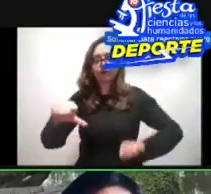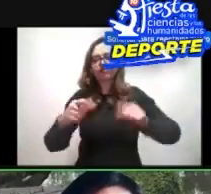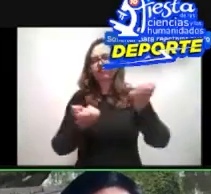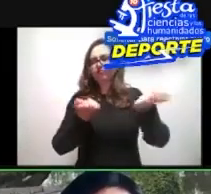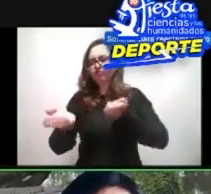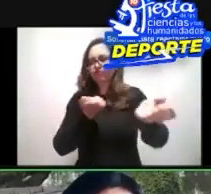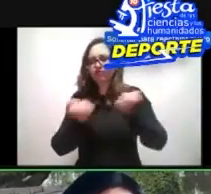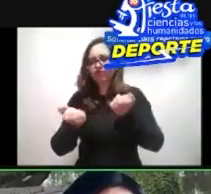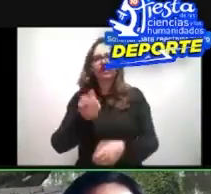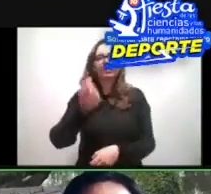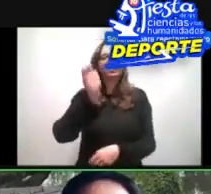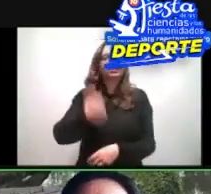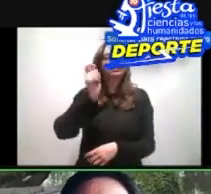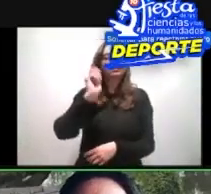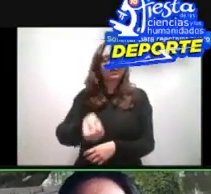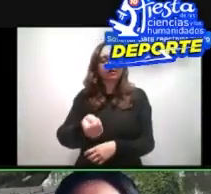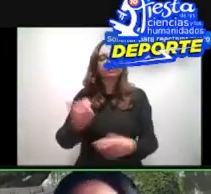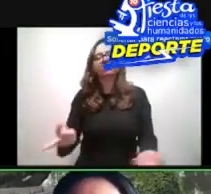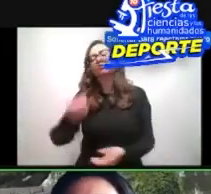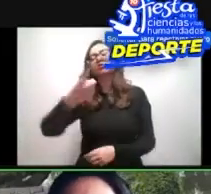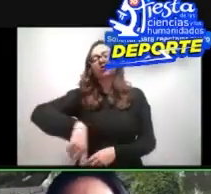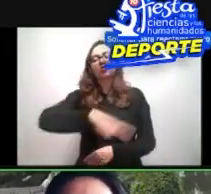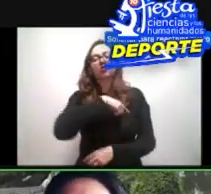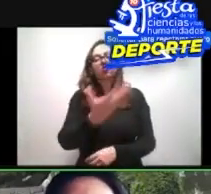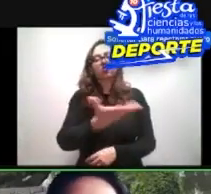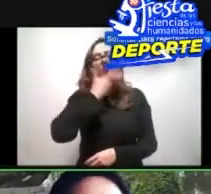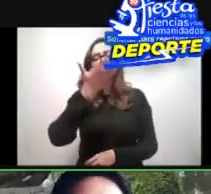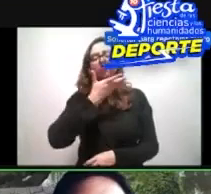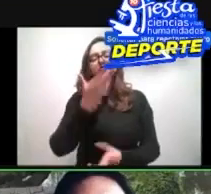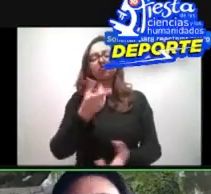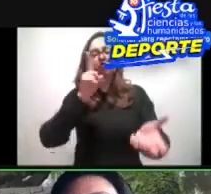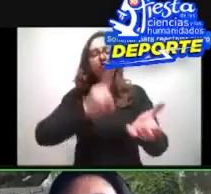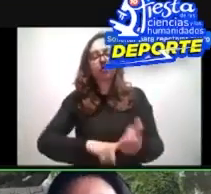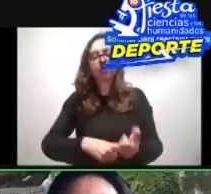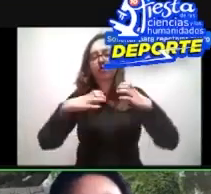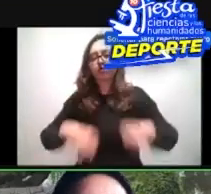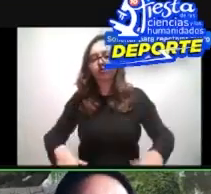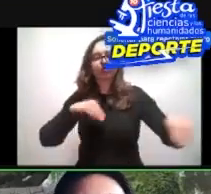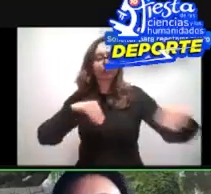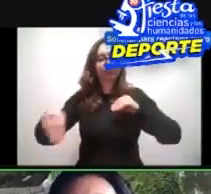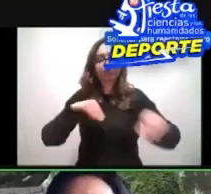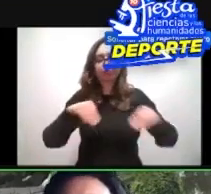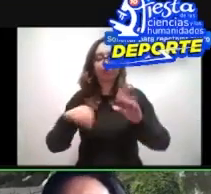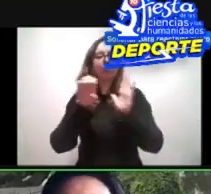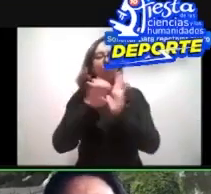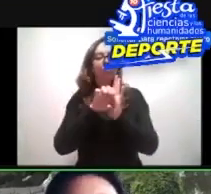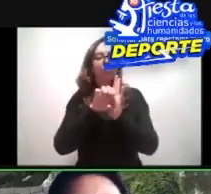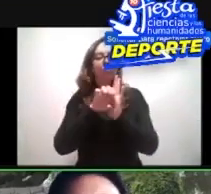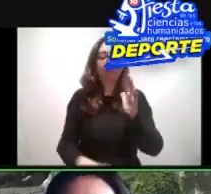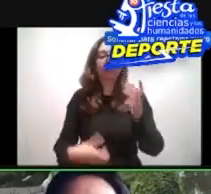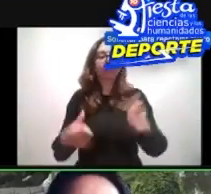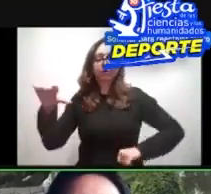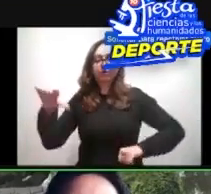esta actividad que realizamos cotidianamente, es decir, conforme a nosotros movemos nuestro cuerpo. Por ejemplo, en actividades de